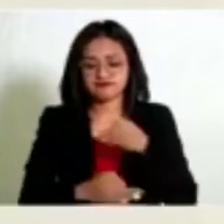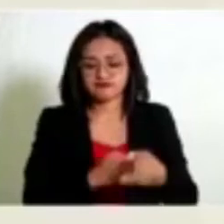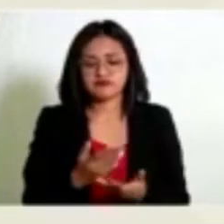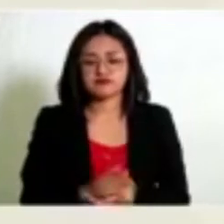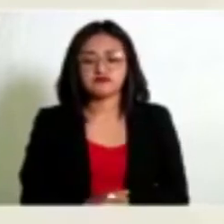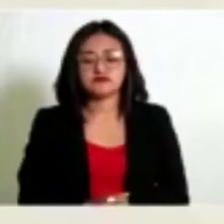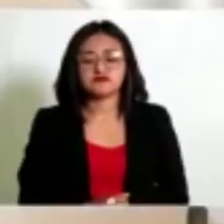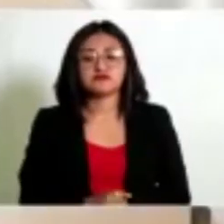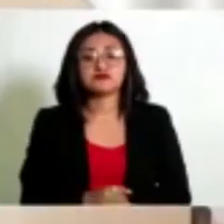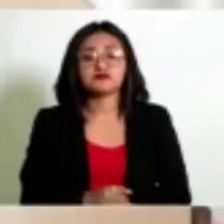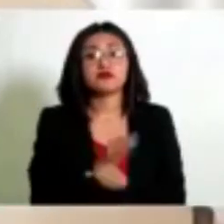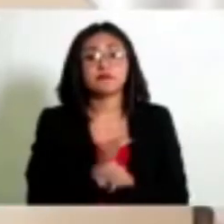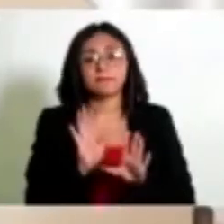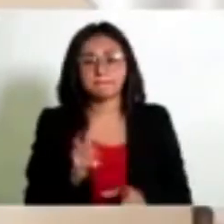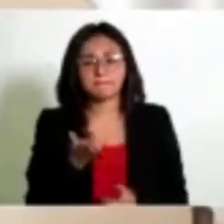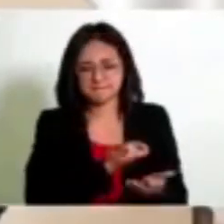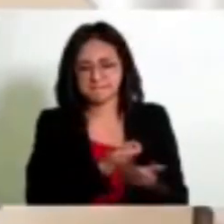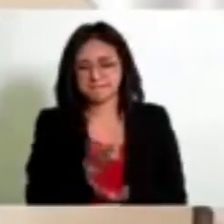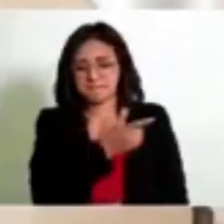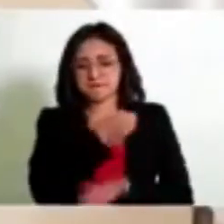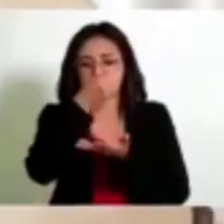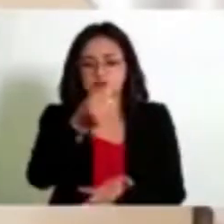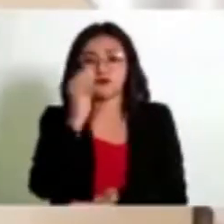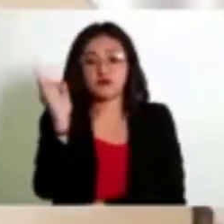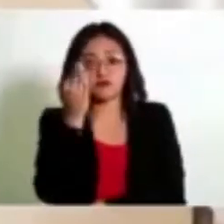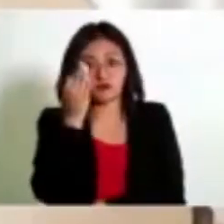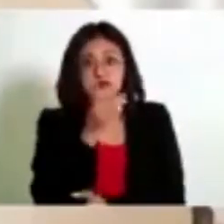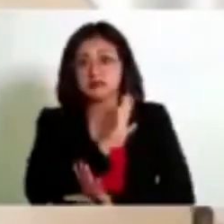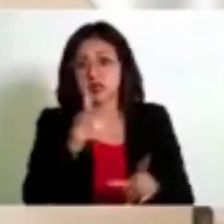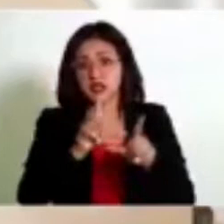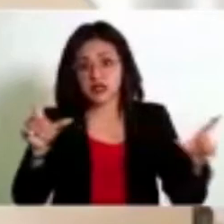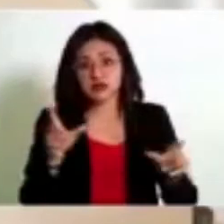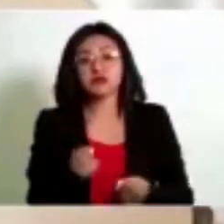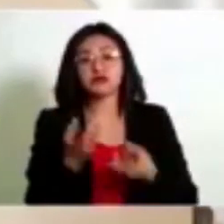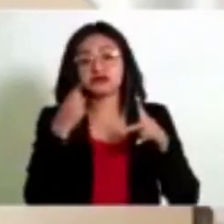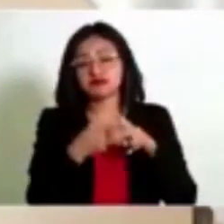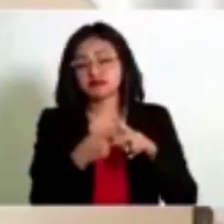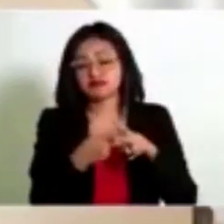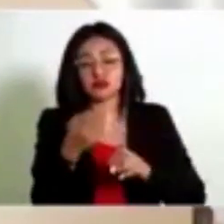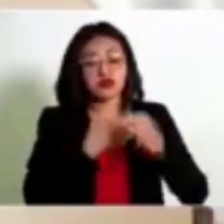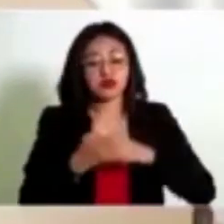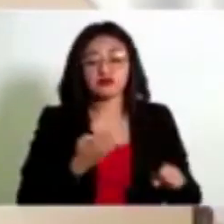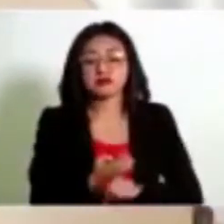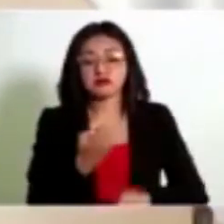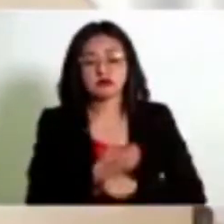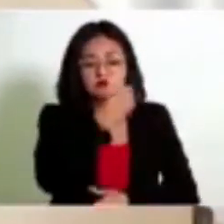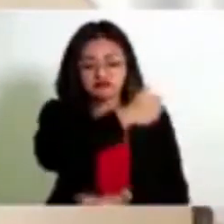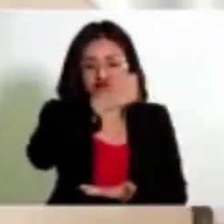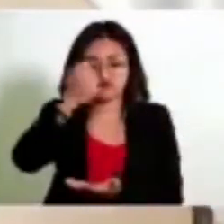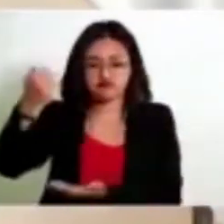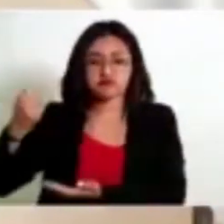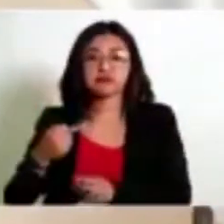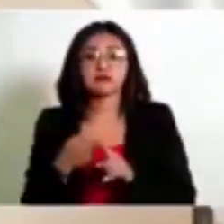bueno en cuanto al presupuesto de egresos de la federación nos da claridad ya todos los estados sobre los